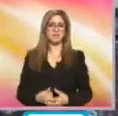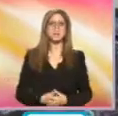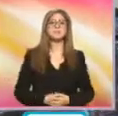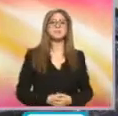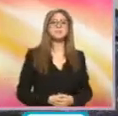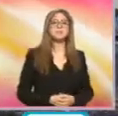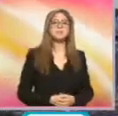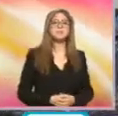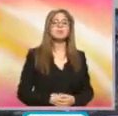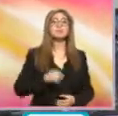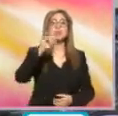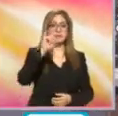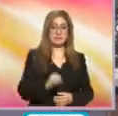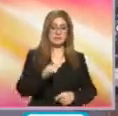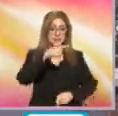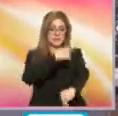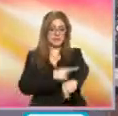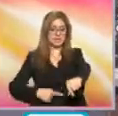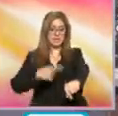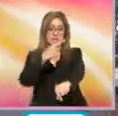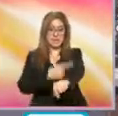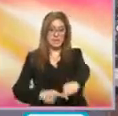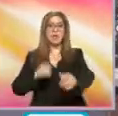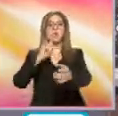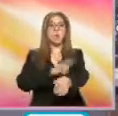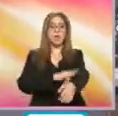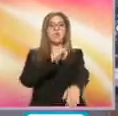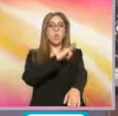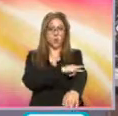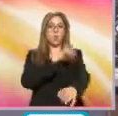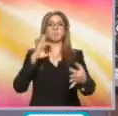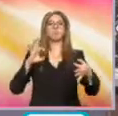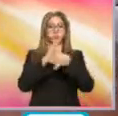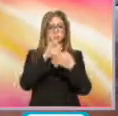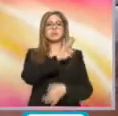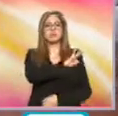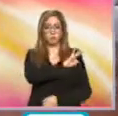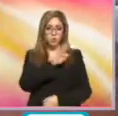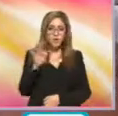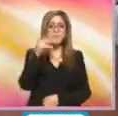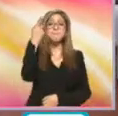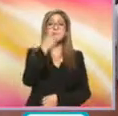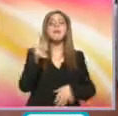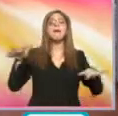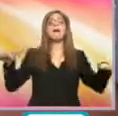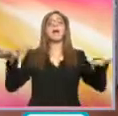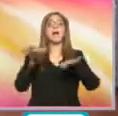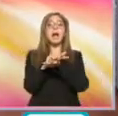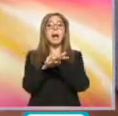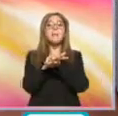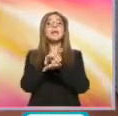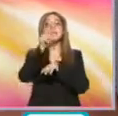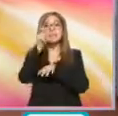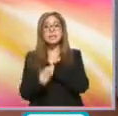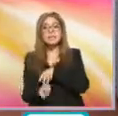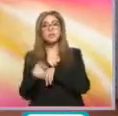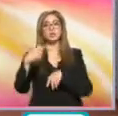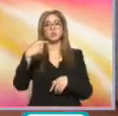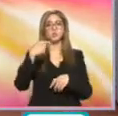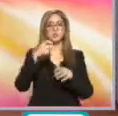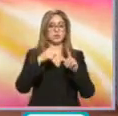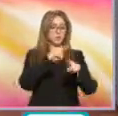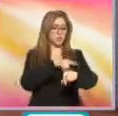se Sí. vale combinar rayas con rayas o cuadros con cuadros, sí se vale. Lo que tiene que cambiar es, uno tiene que ser el